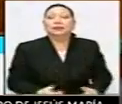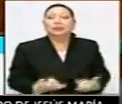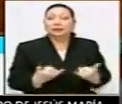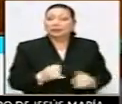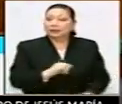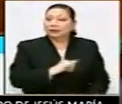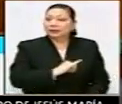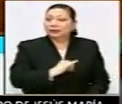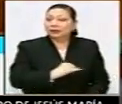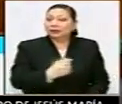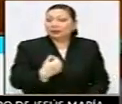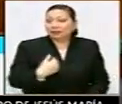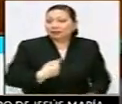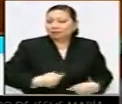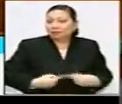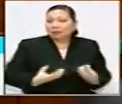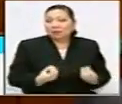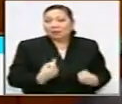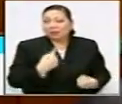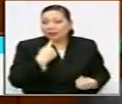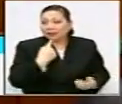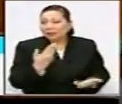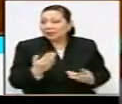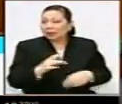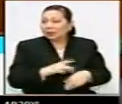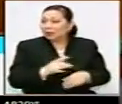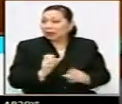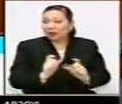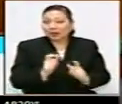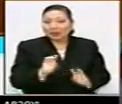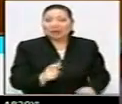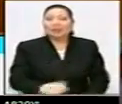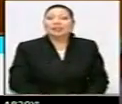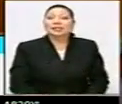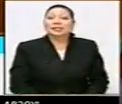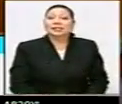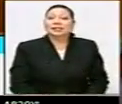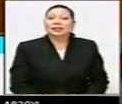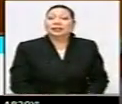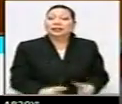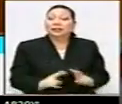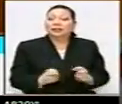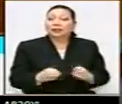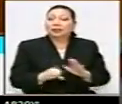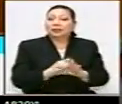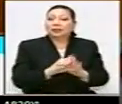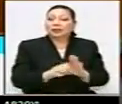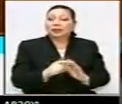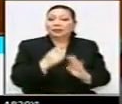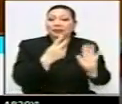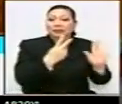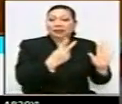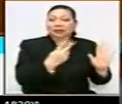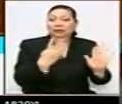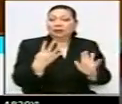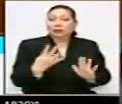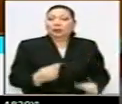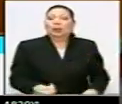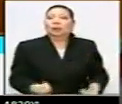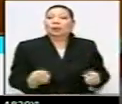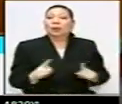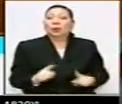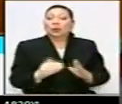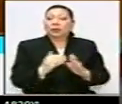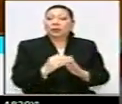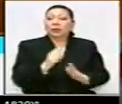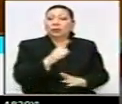esta institucionalidad que venimos discutiendo, como es el de la inmunidad, es la que se describe en la Constitución del 79, cuando en